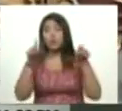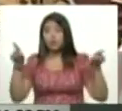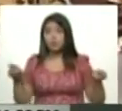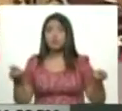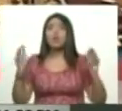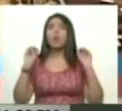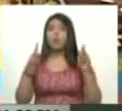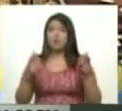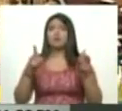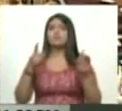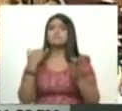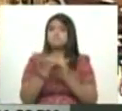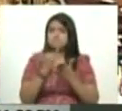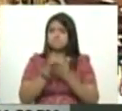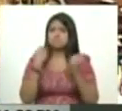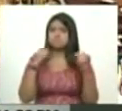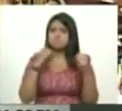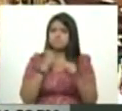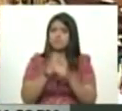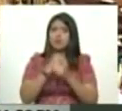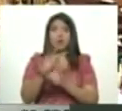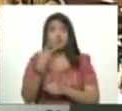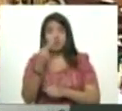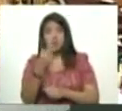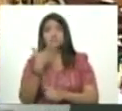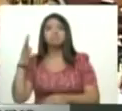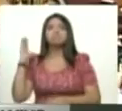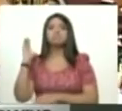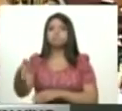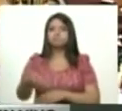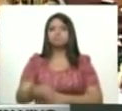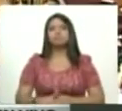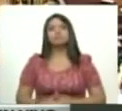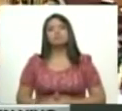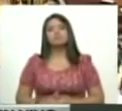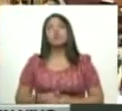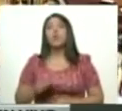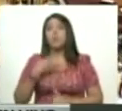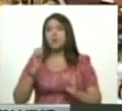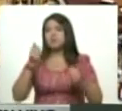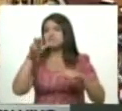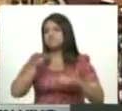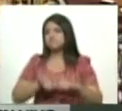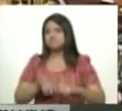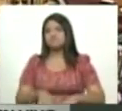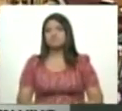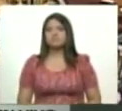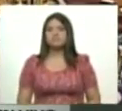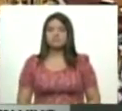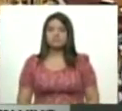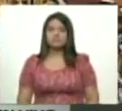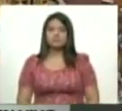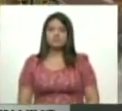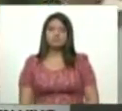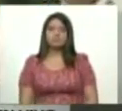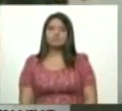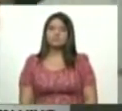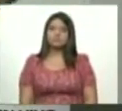su deber, y si no, que sean demandados por su incumplimiento. Pueden incorporarse.